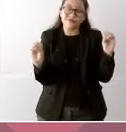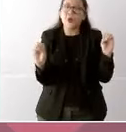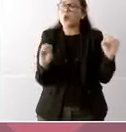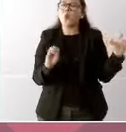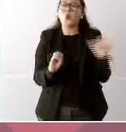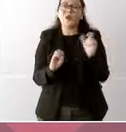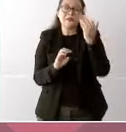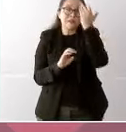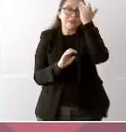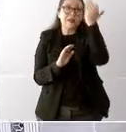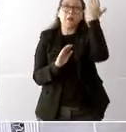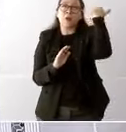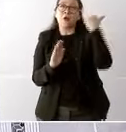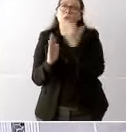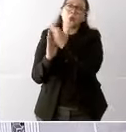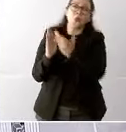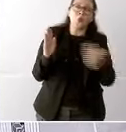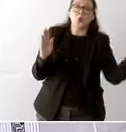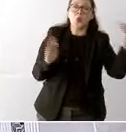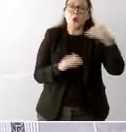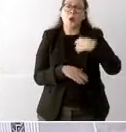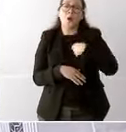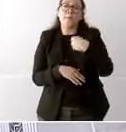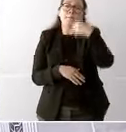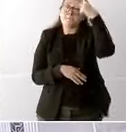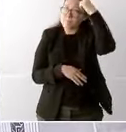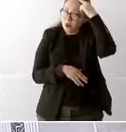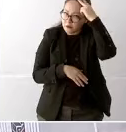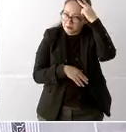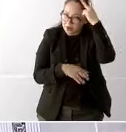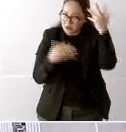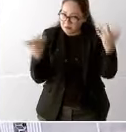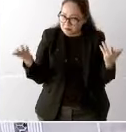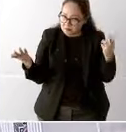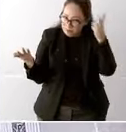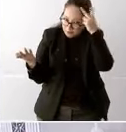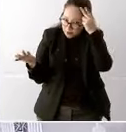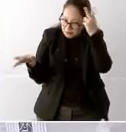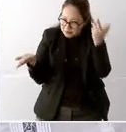época de Porfirio Díaz. Y por eso